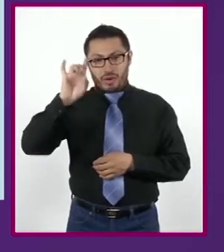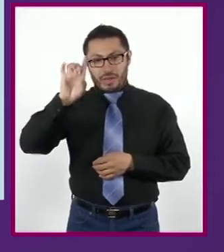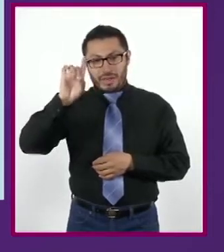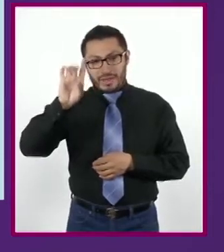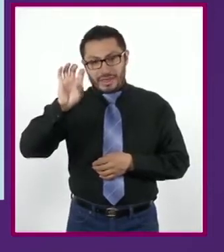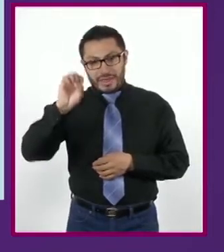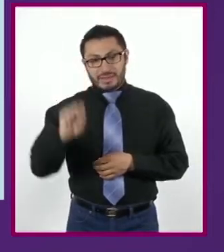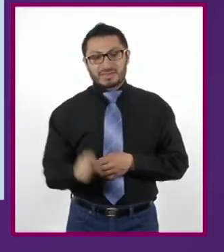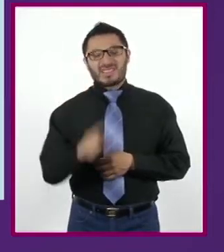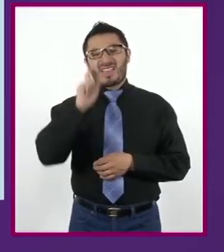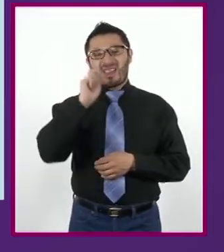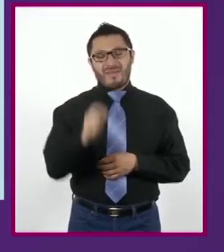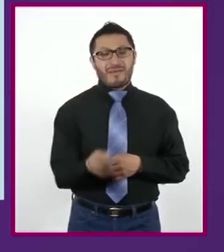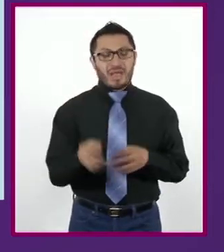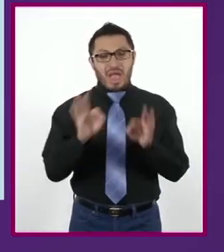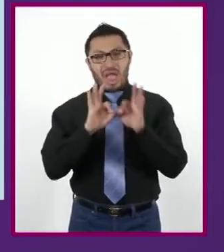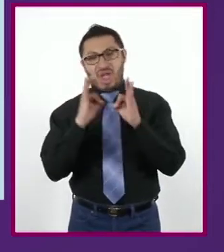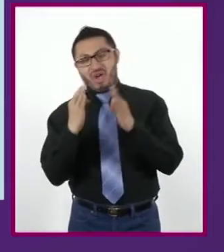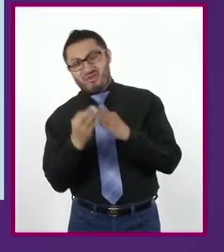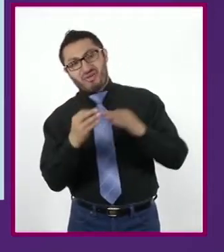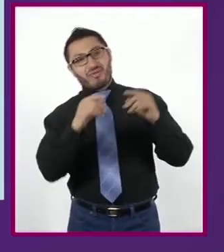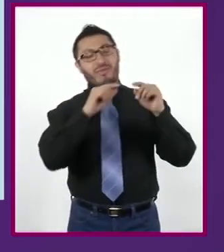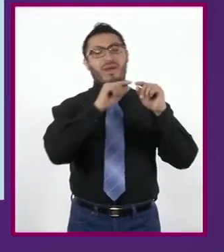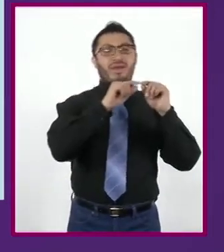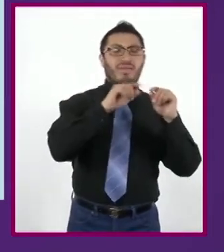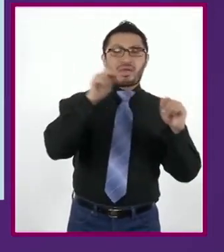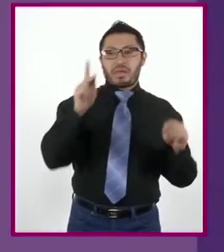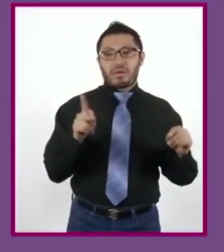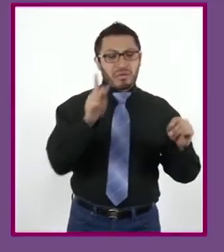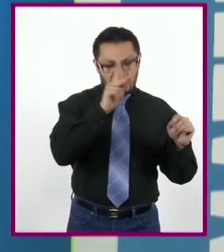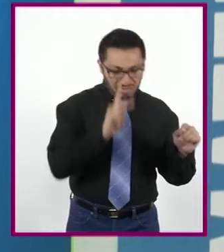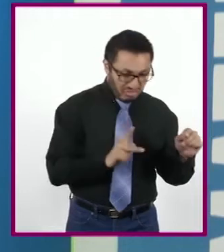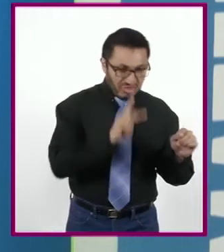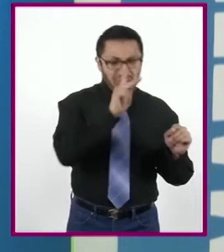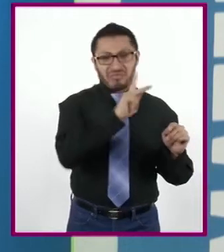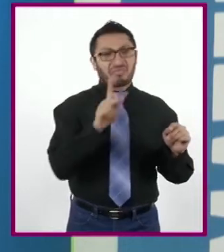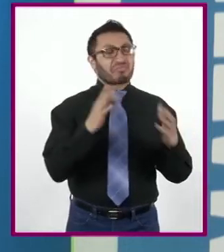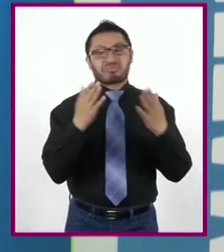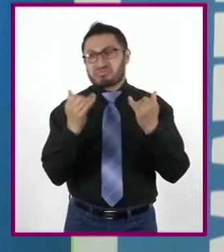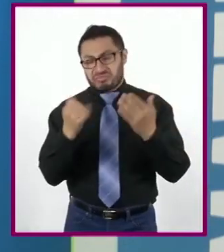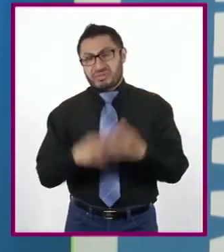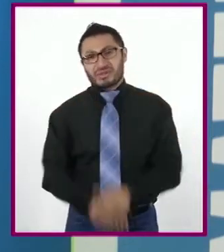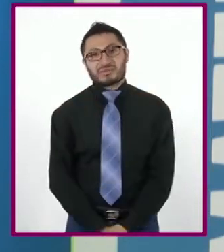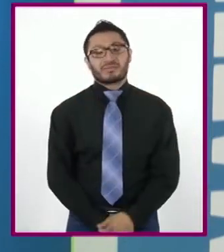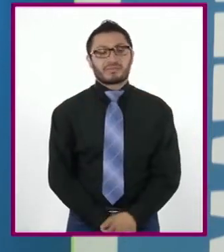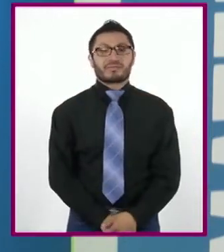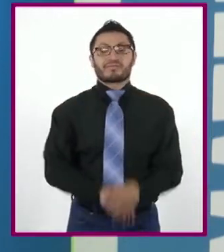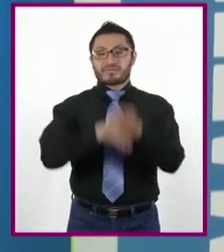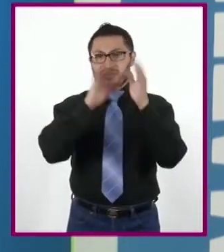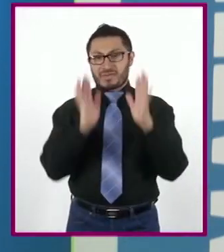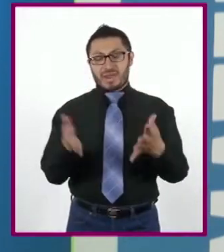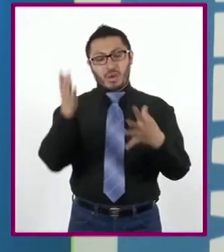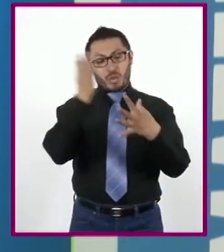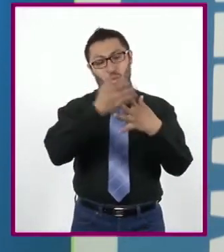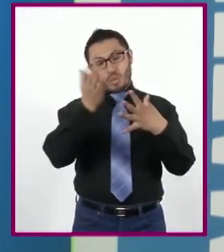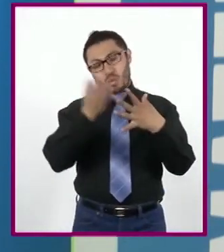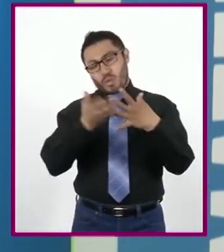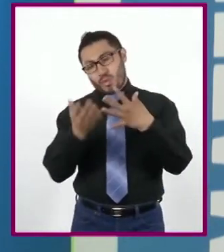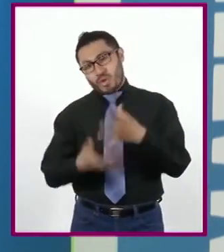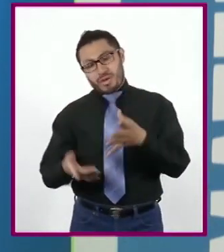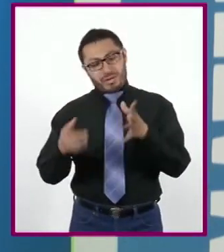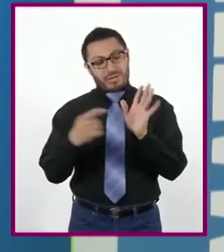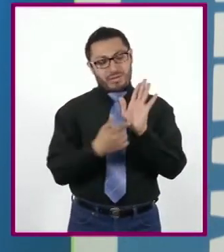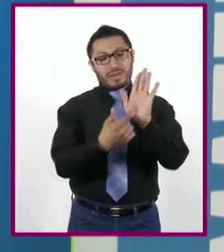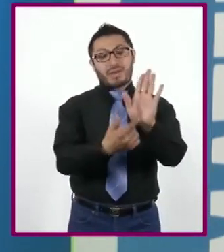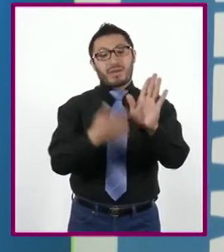Son cuadriláteros sin lados paralelos. Ya que vimos la clasificación de cuadriláteros,